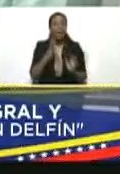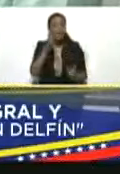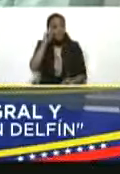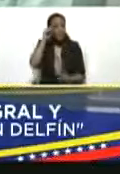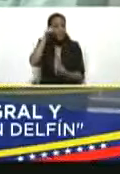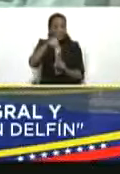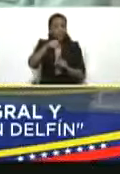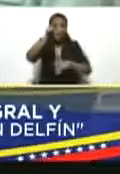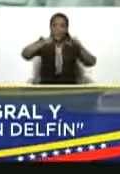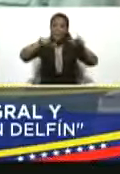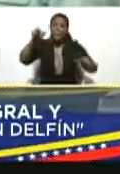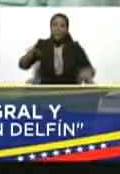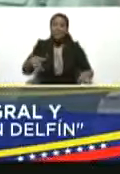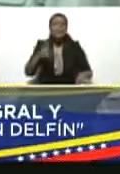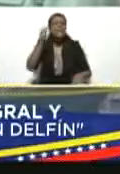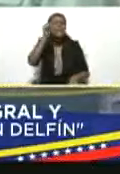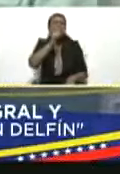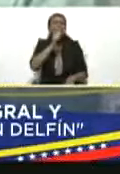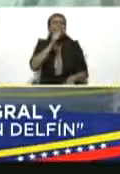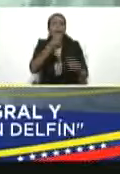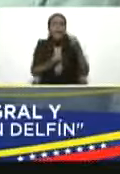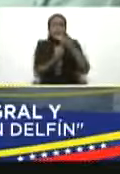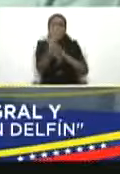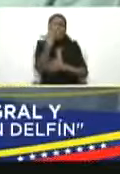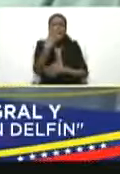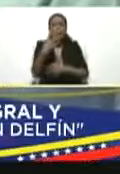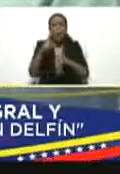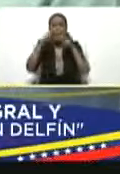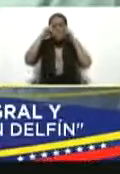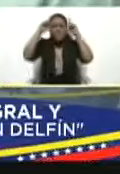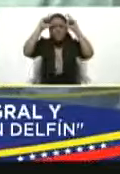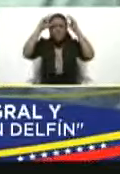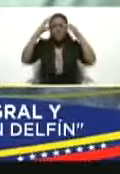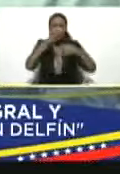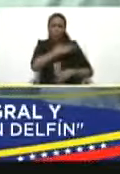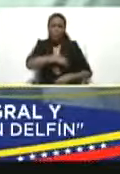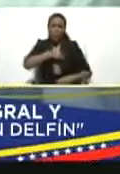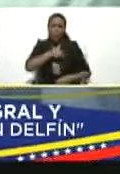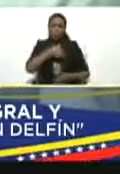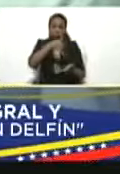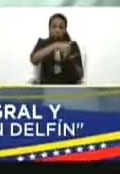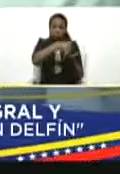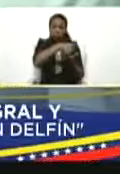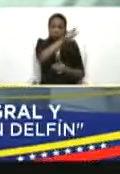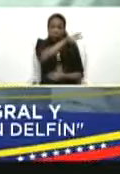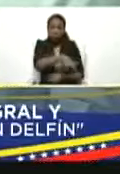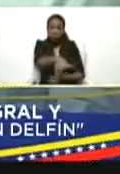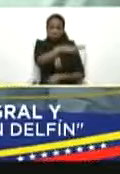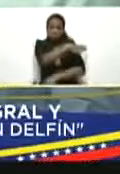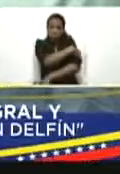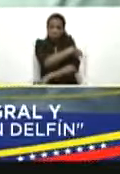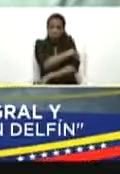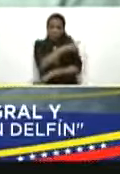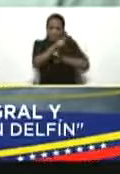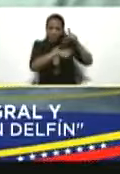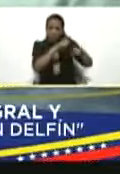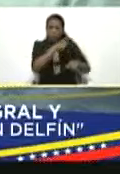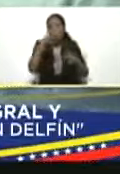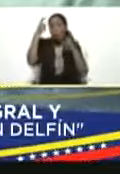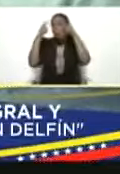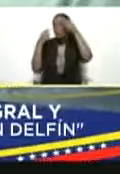salud y Quién creó la misión barrio adentro los pataruco o